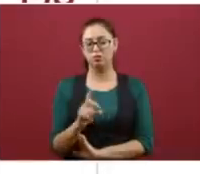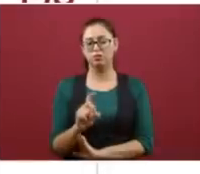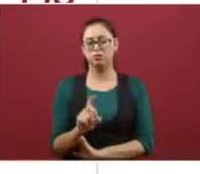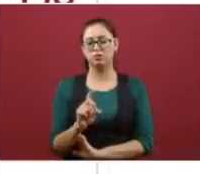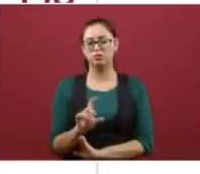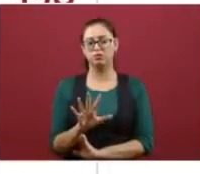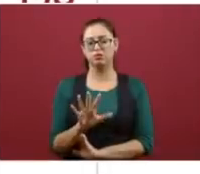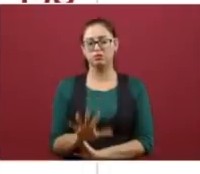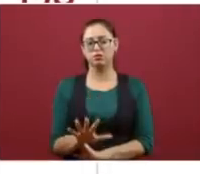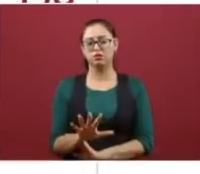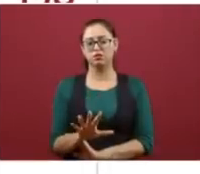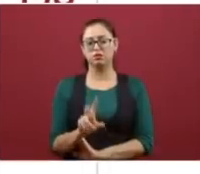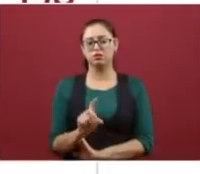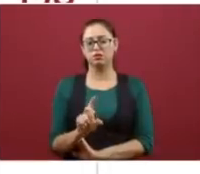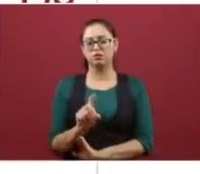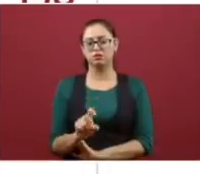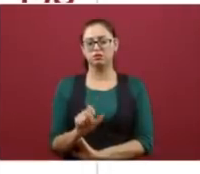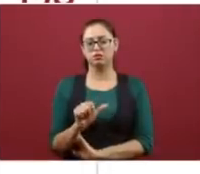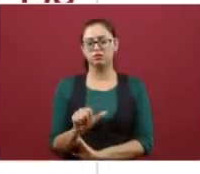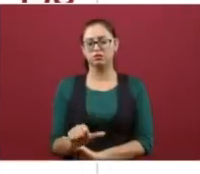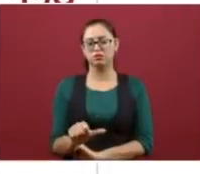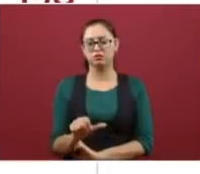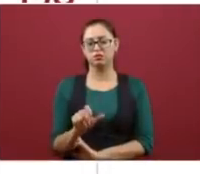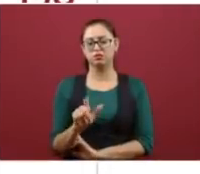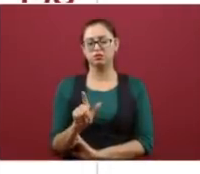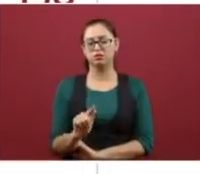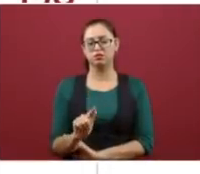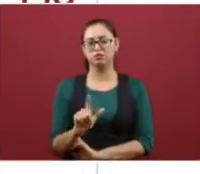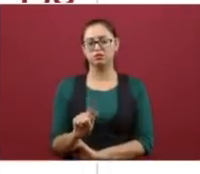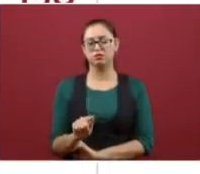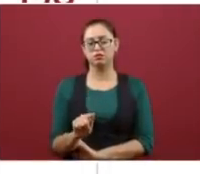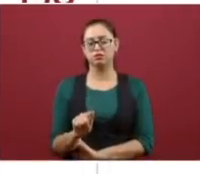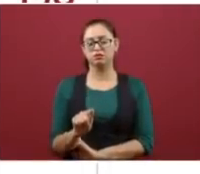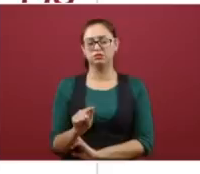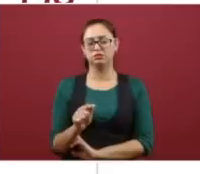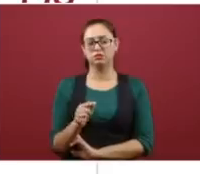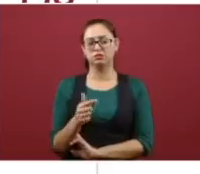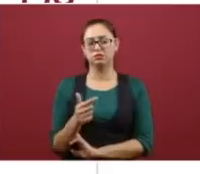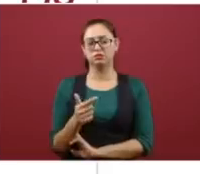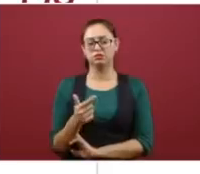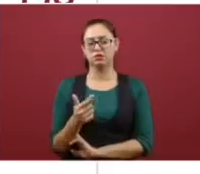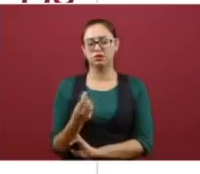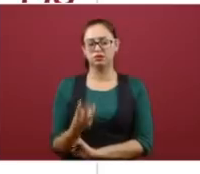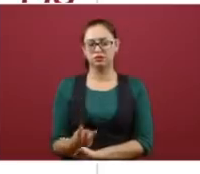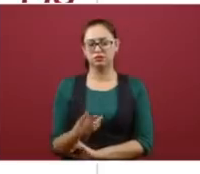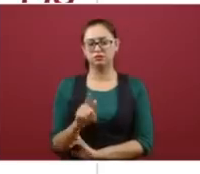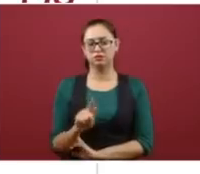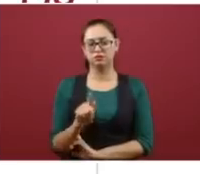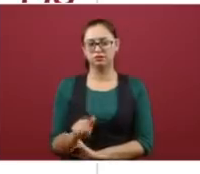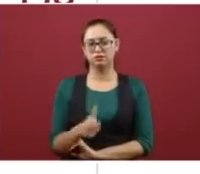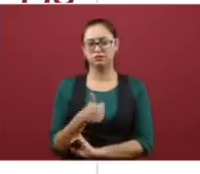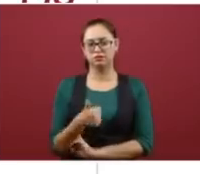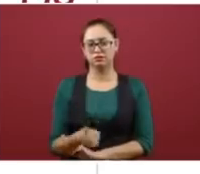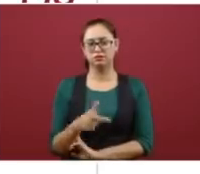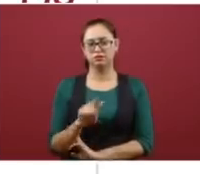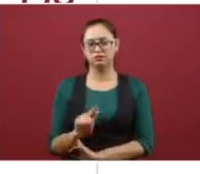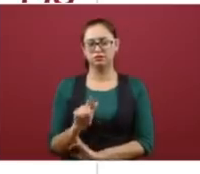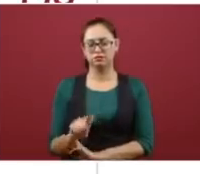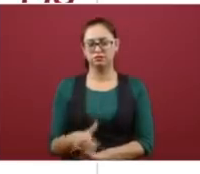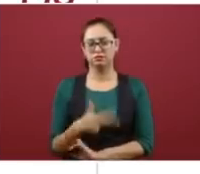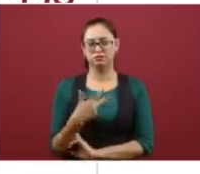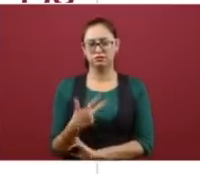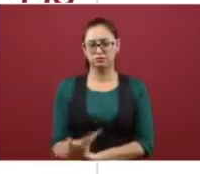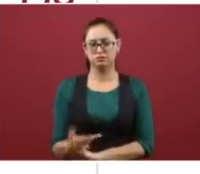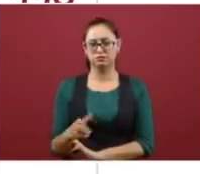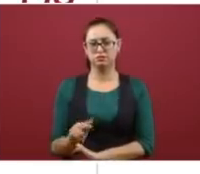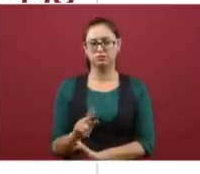35 36 73 76 78 y